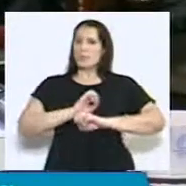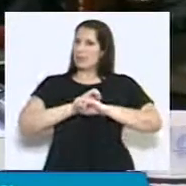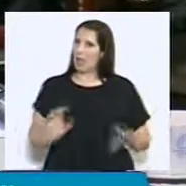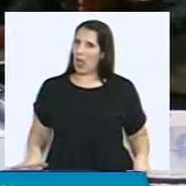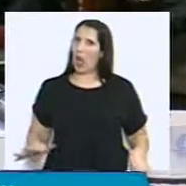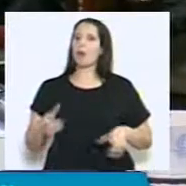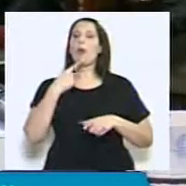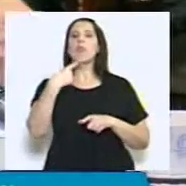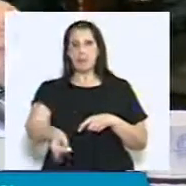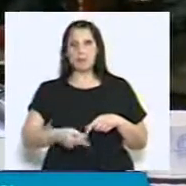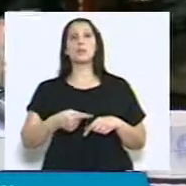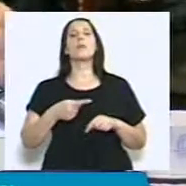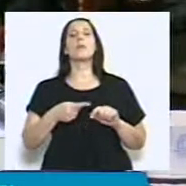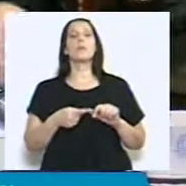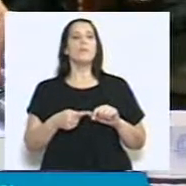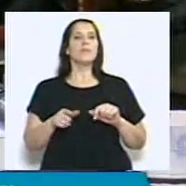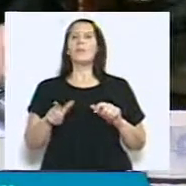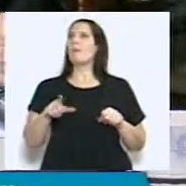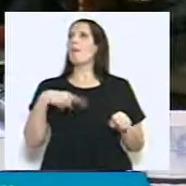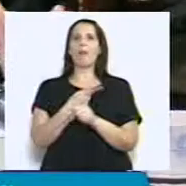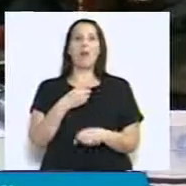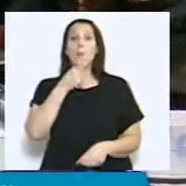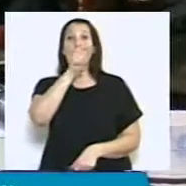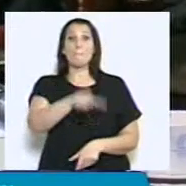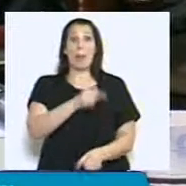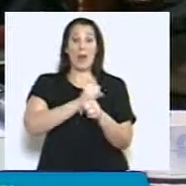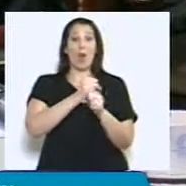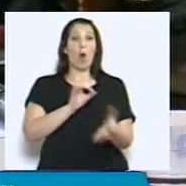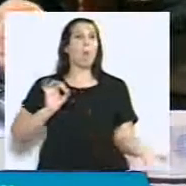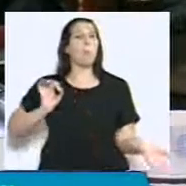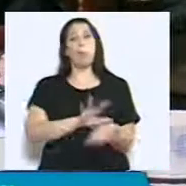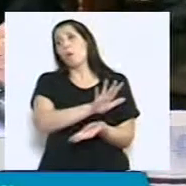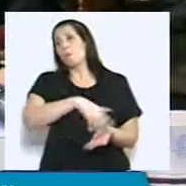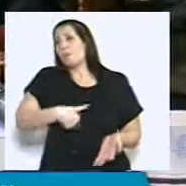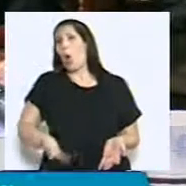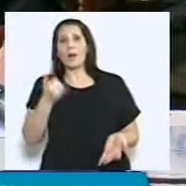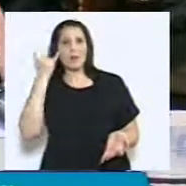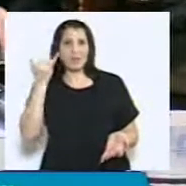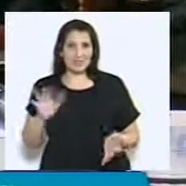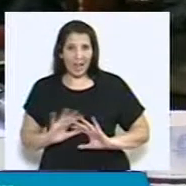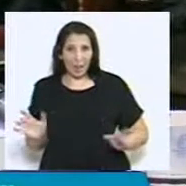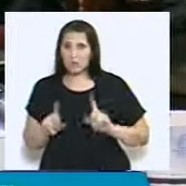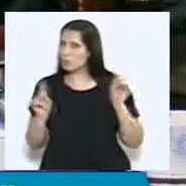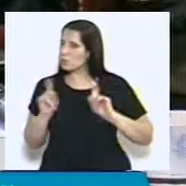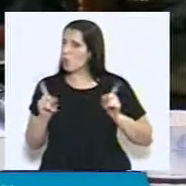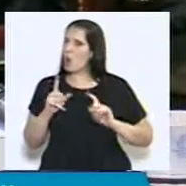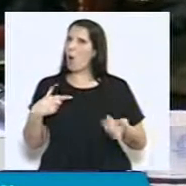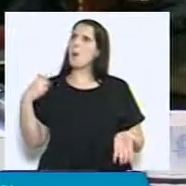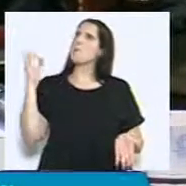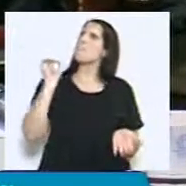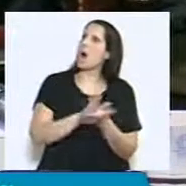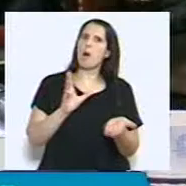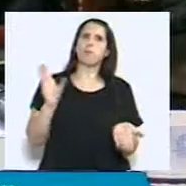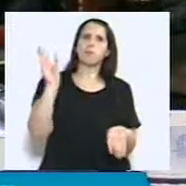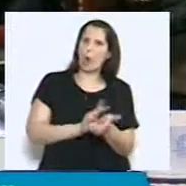está diciendo que no pueden ser despedidos sin causa justificada. Es decir, no lo pueden despedir pagando una indemnización, pero garantiza